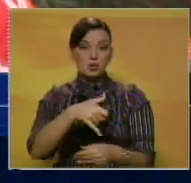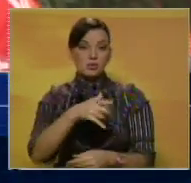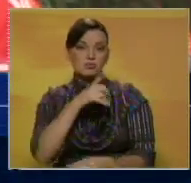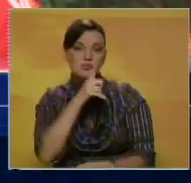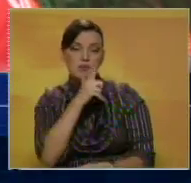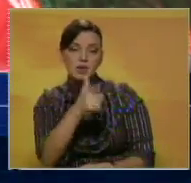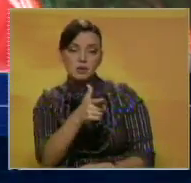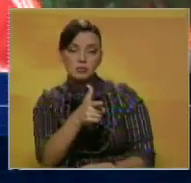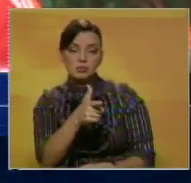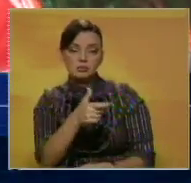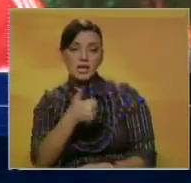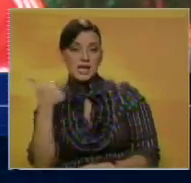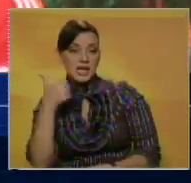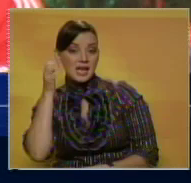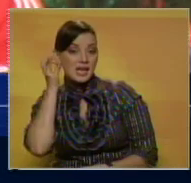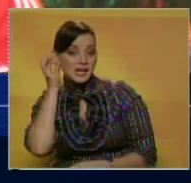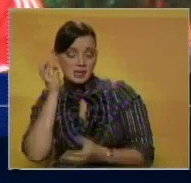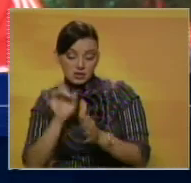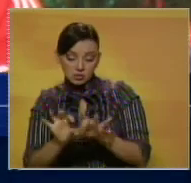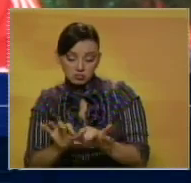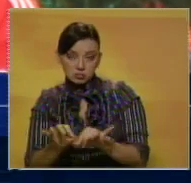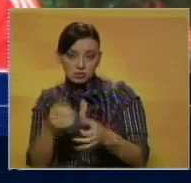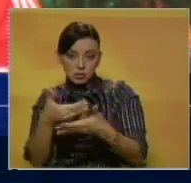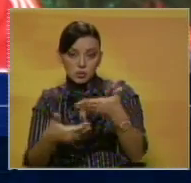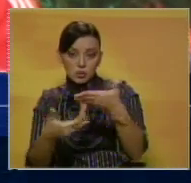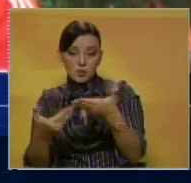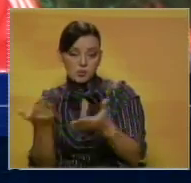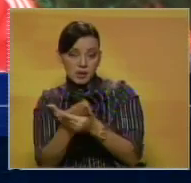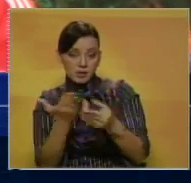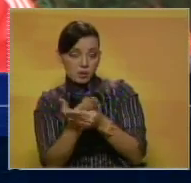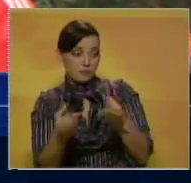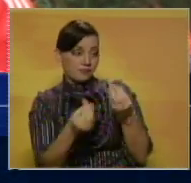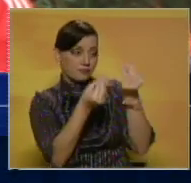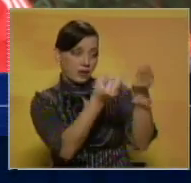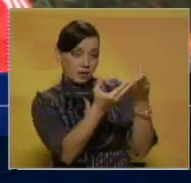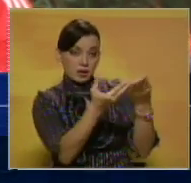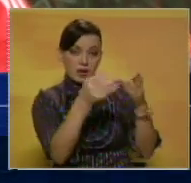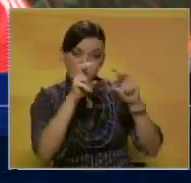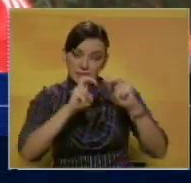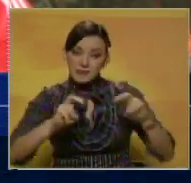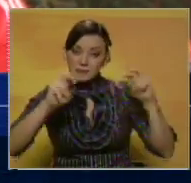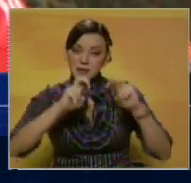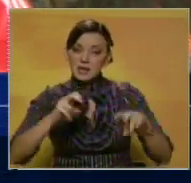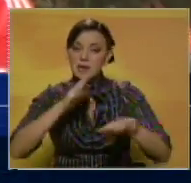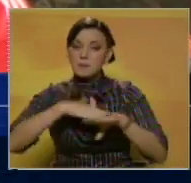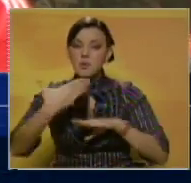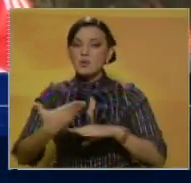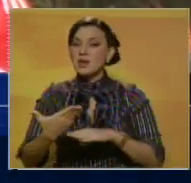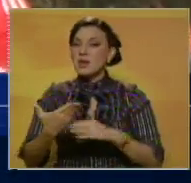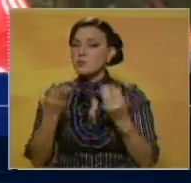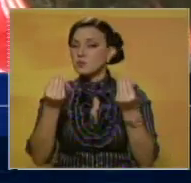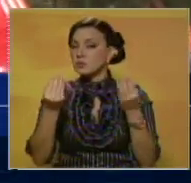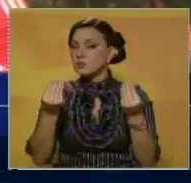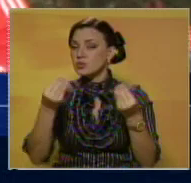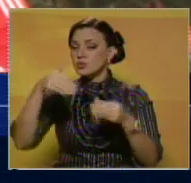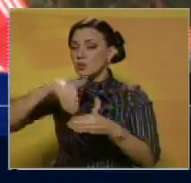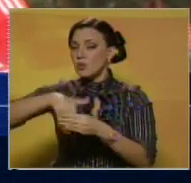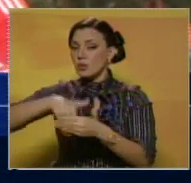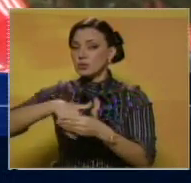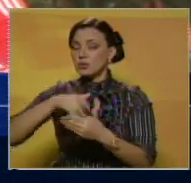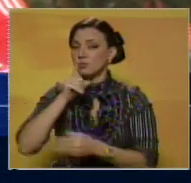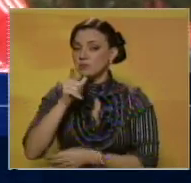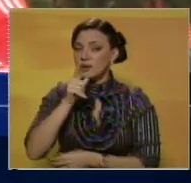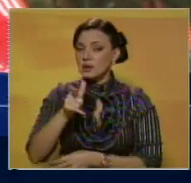Ella hizo un documento, lo va a meter para que se investigue a fondo, se determine la verdad y se tomen los